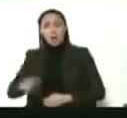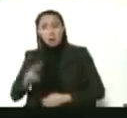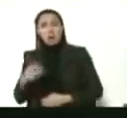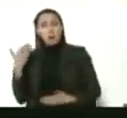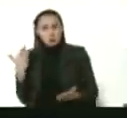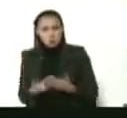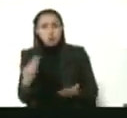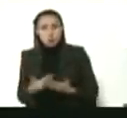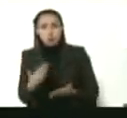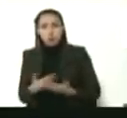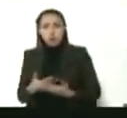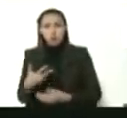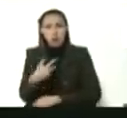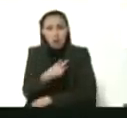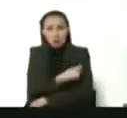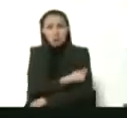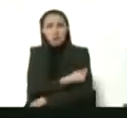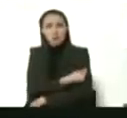comprobada por